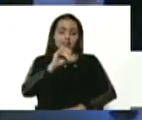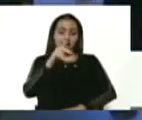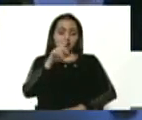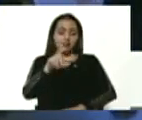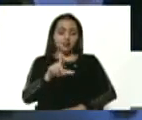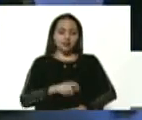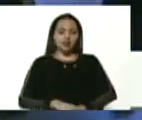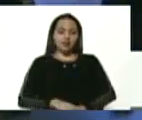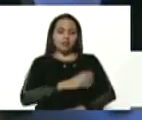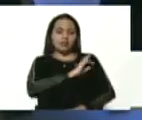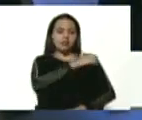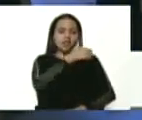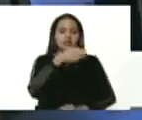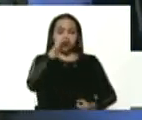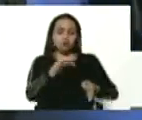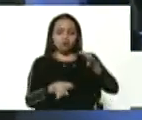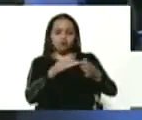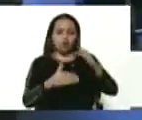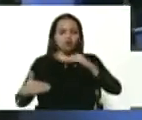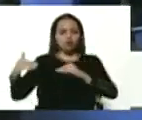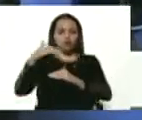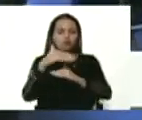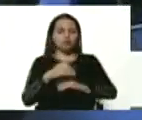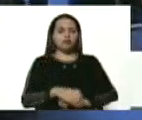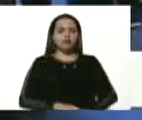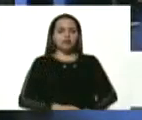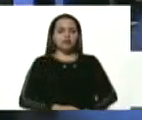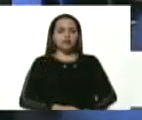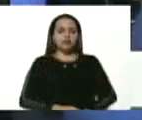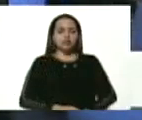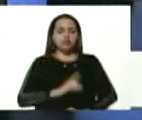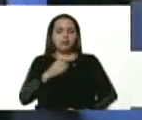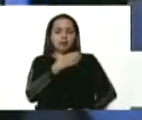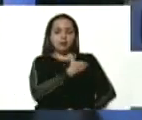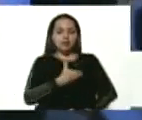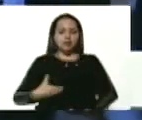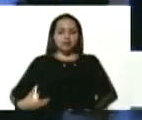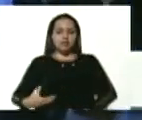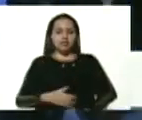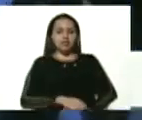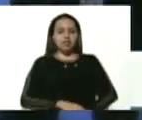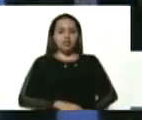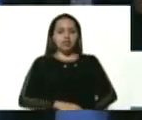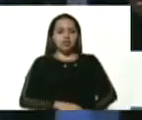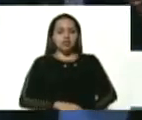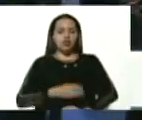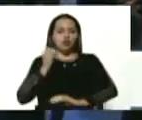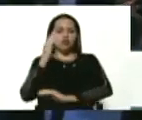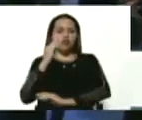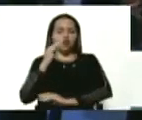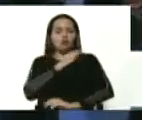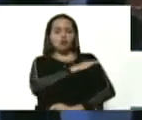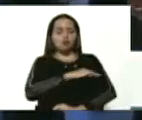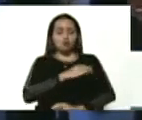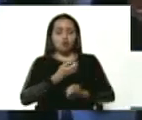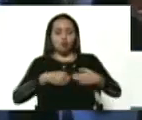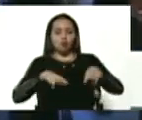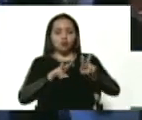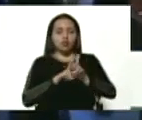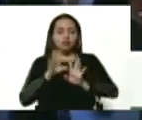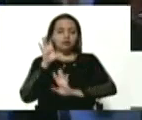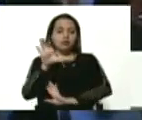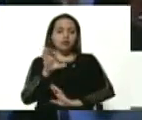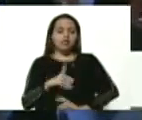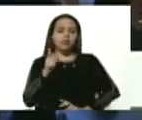Justicia. El ciudadano doctor Elvis Eduardo Moroso, presidente del Consejo Moral Republicano y Contralor General de la